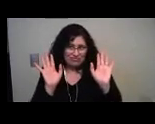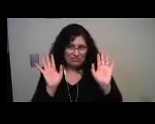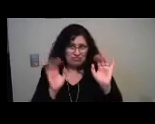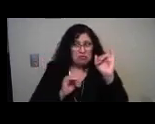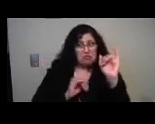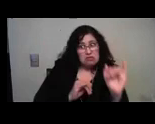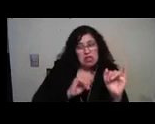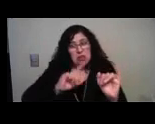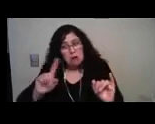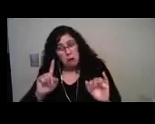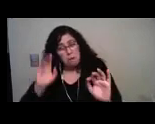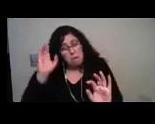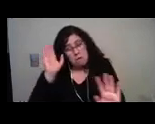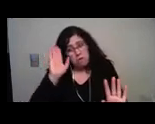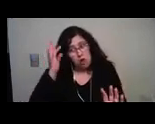Sí.